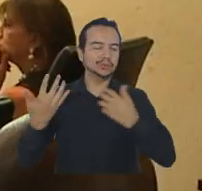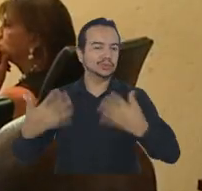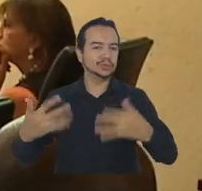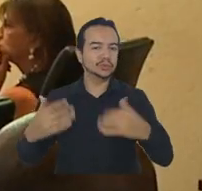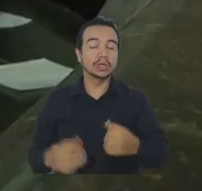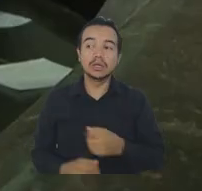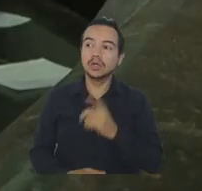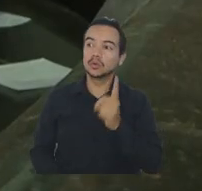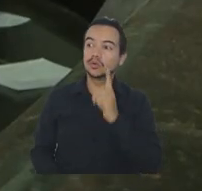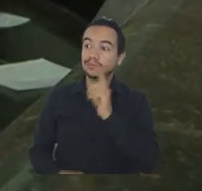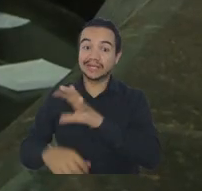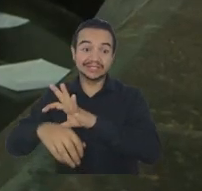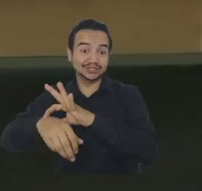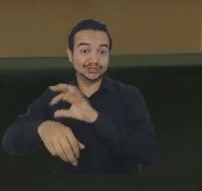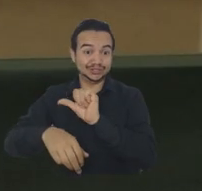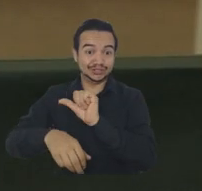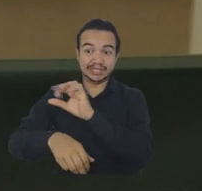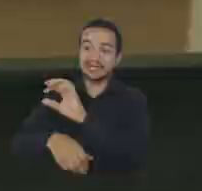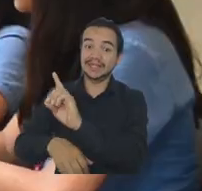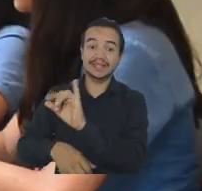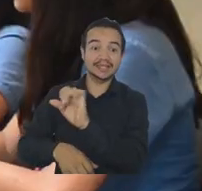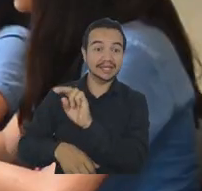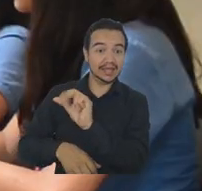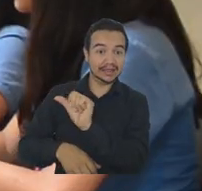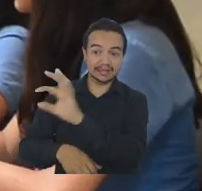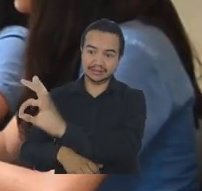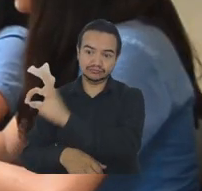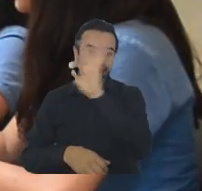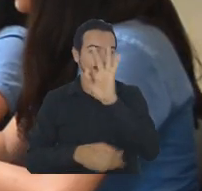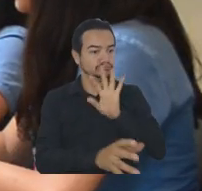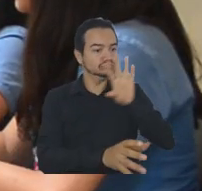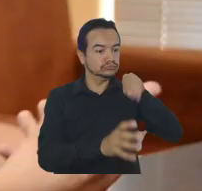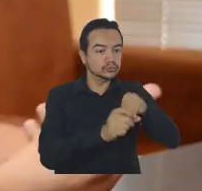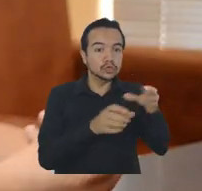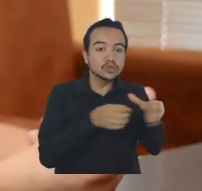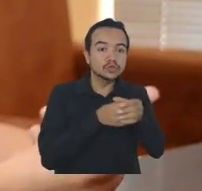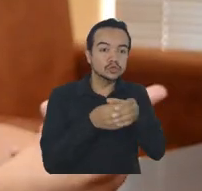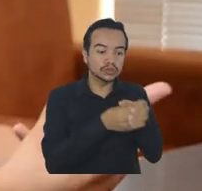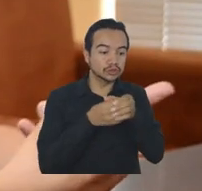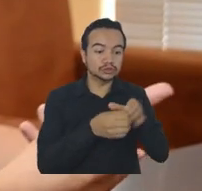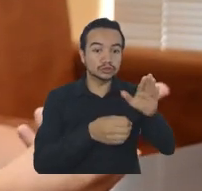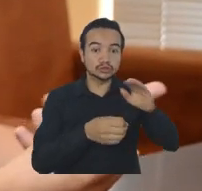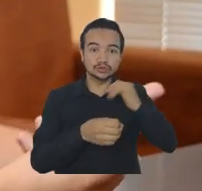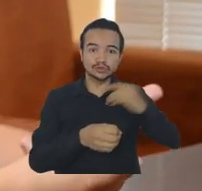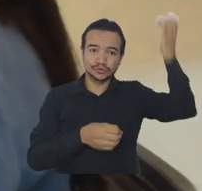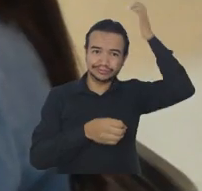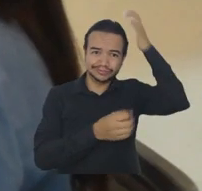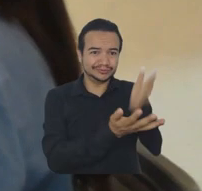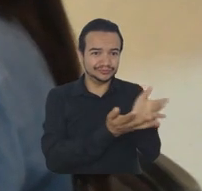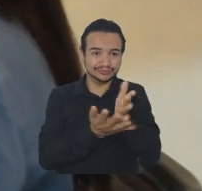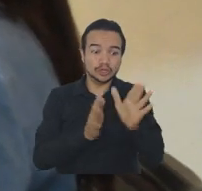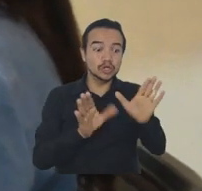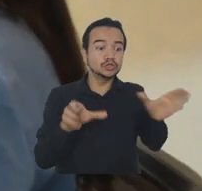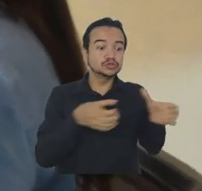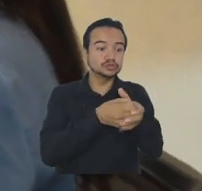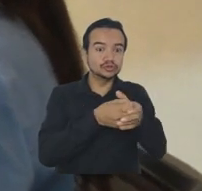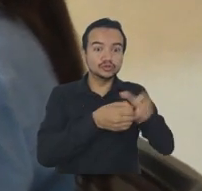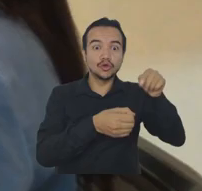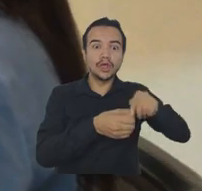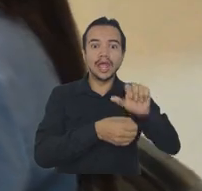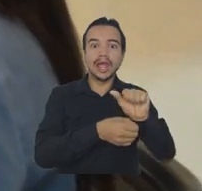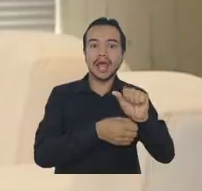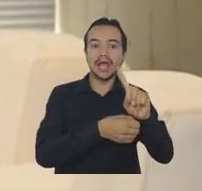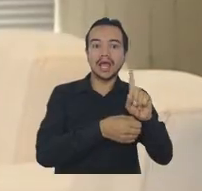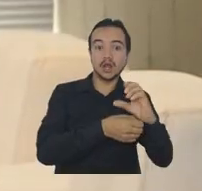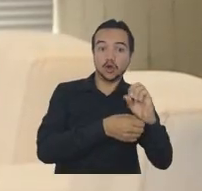del Magdalena. Ahora, con la elección de la doctora Diana Acosta Salazar como vocal 2 ante la Junta Directiva de la